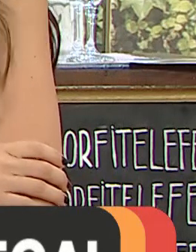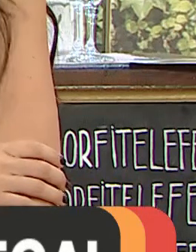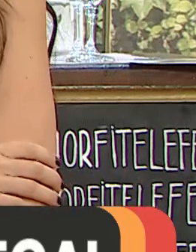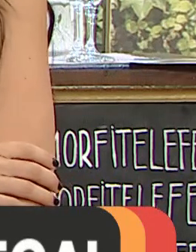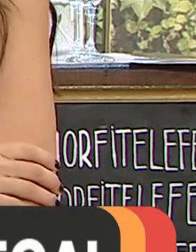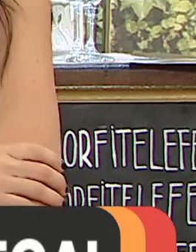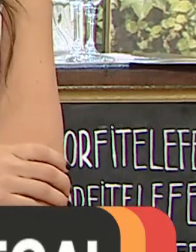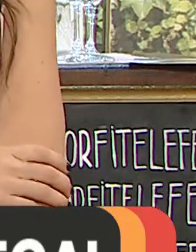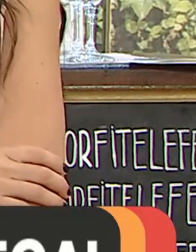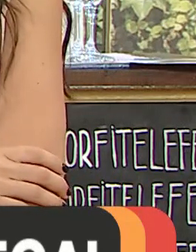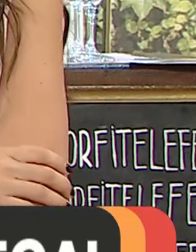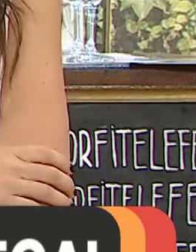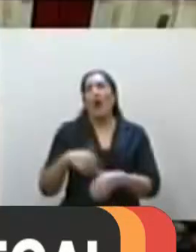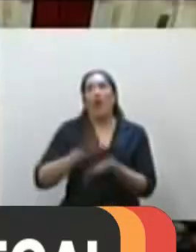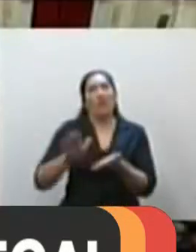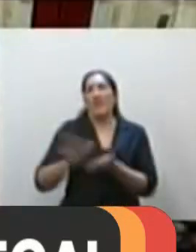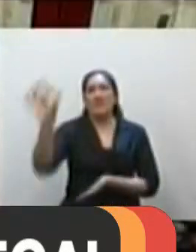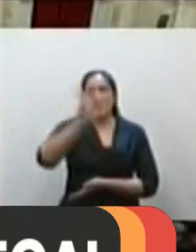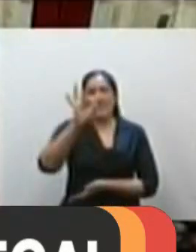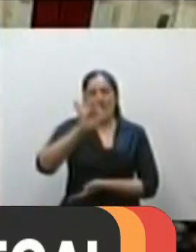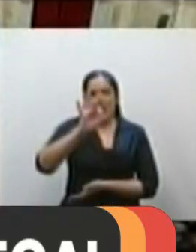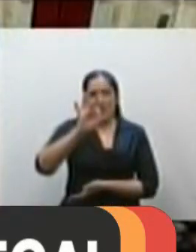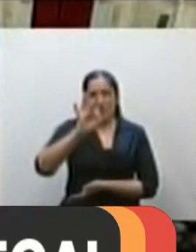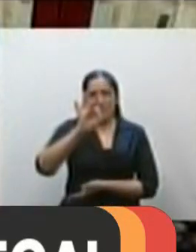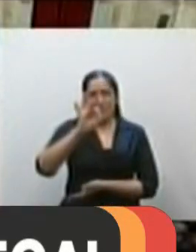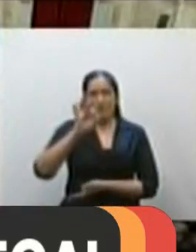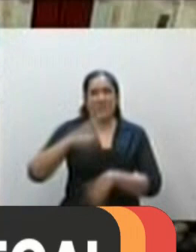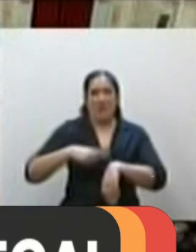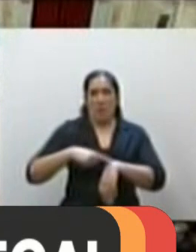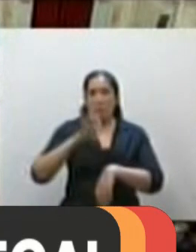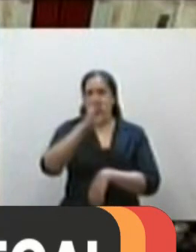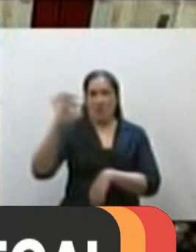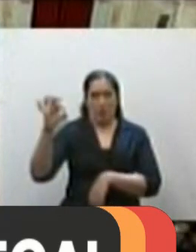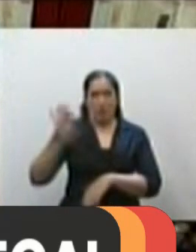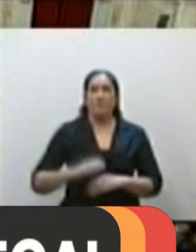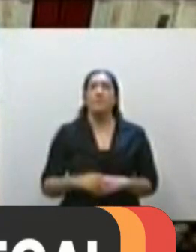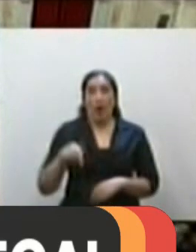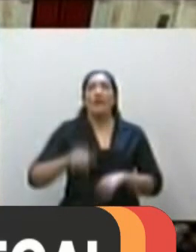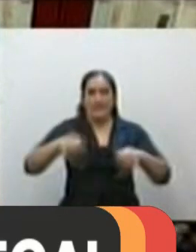ayer nuestro Congreso de la Nación. Así se votaba la ley. Ahora sí, se vota.